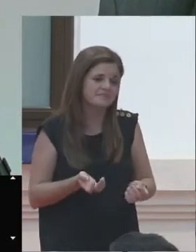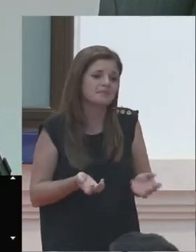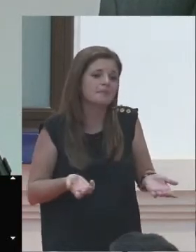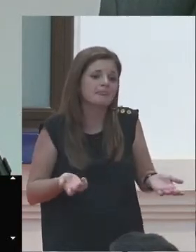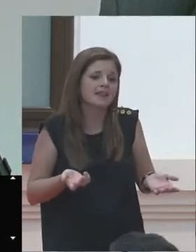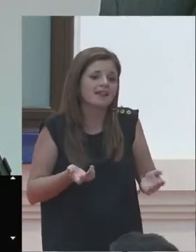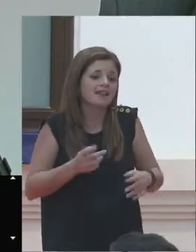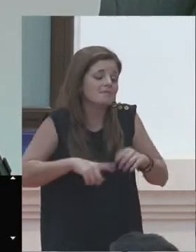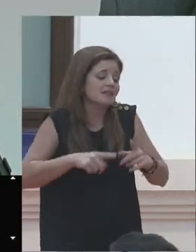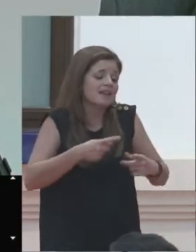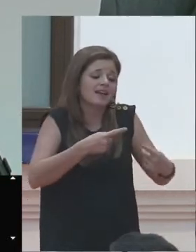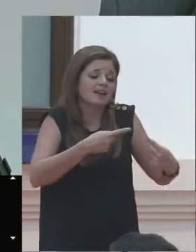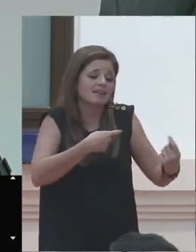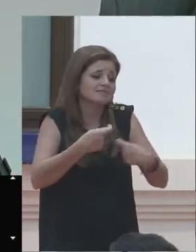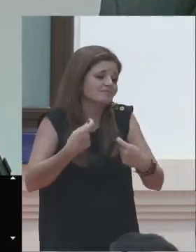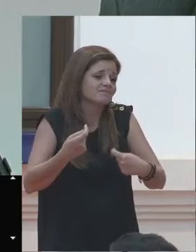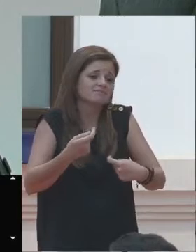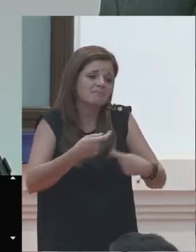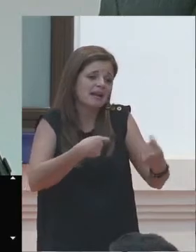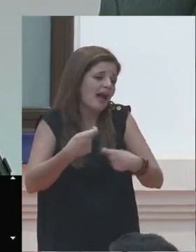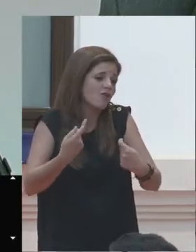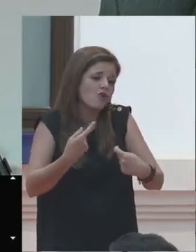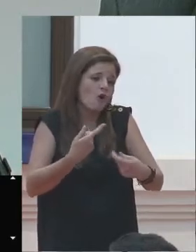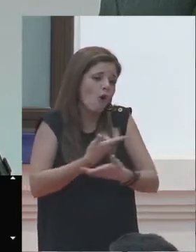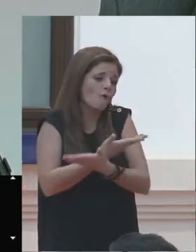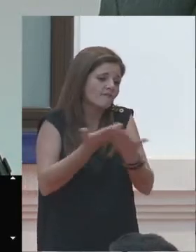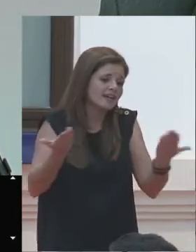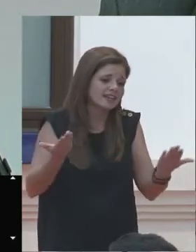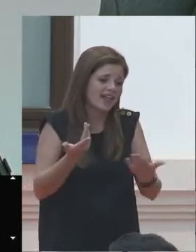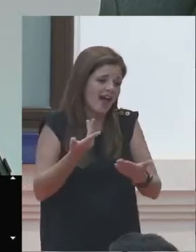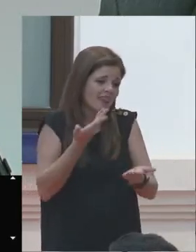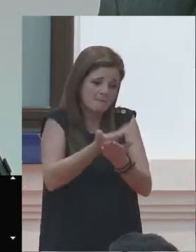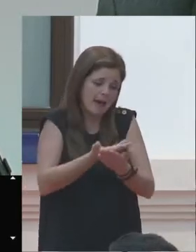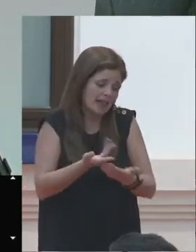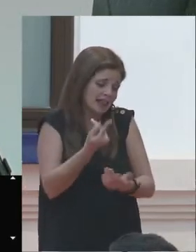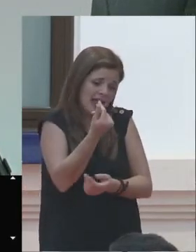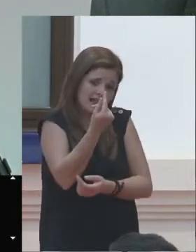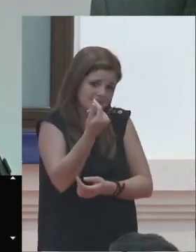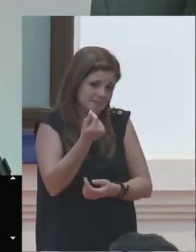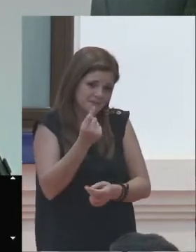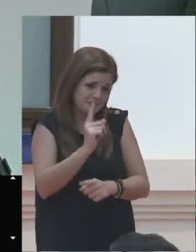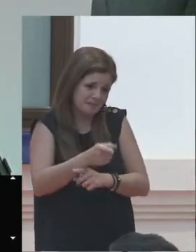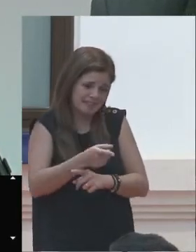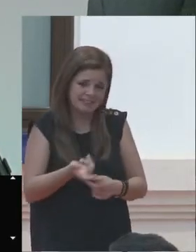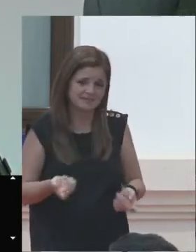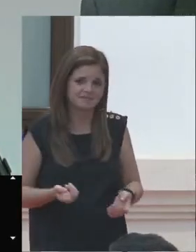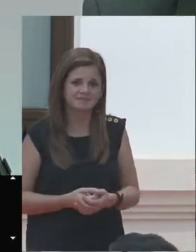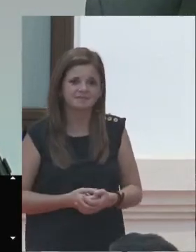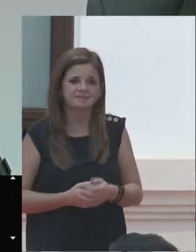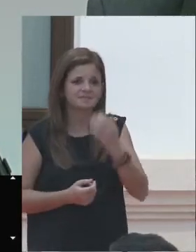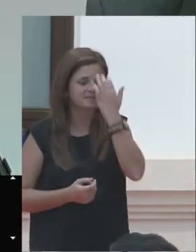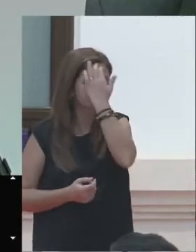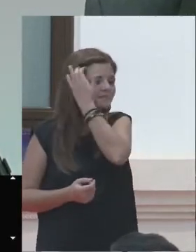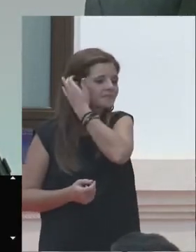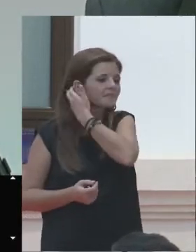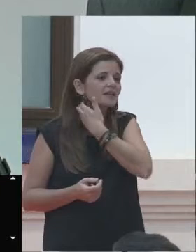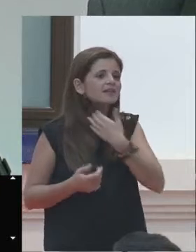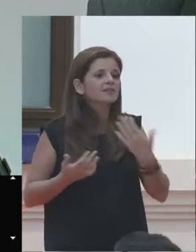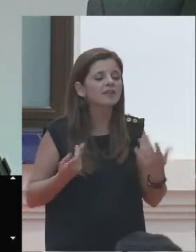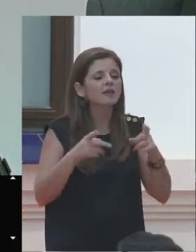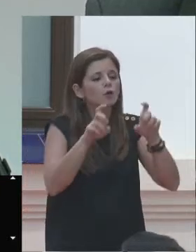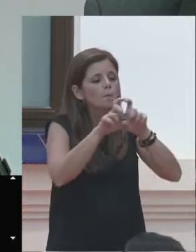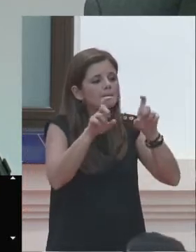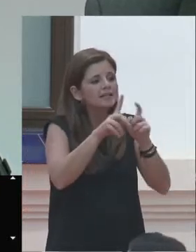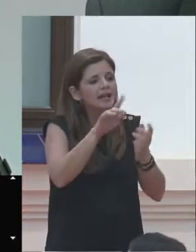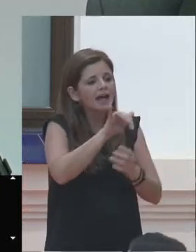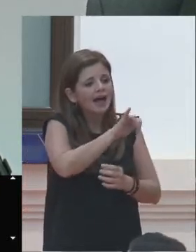tal, y las compañías tienen que mirar también sus rentabilidades. Voy a hablar contigo el tema de conexión entre una compañía aérea